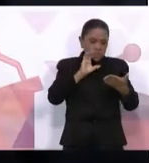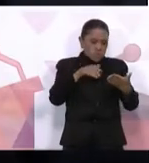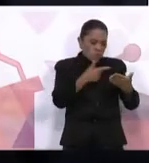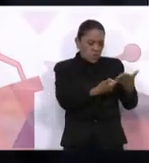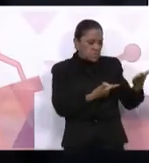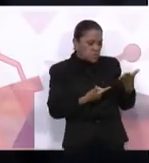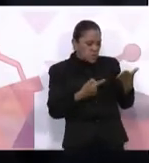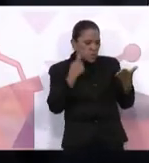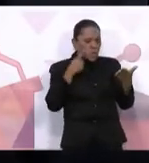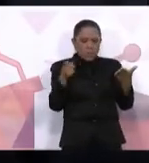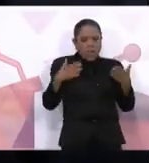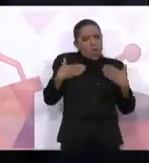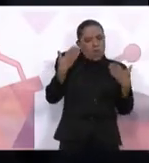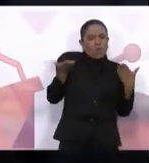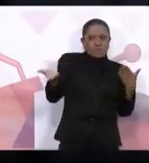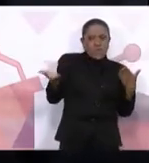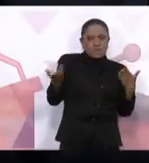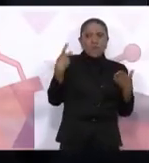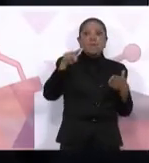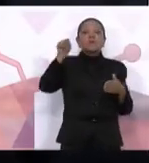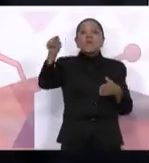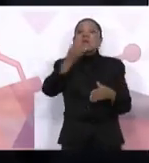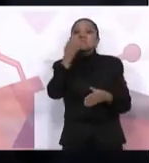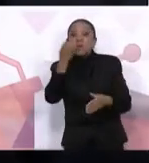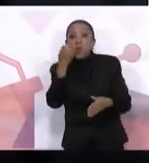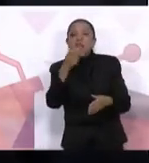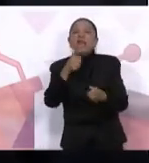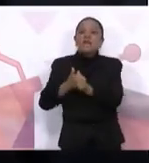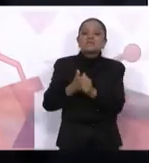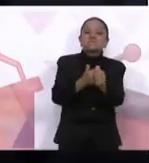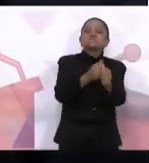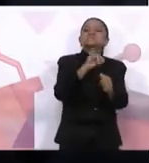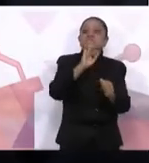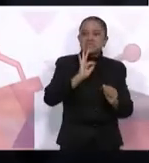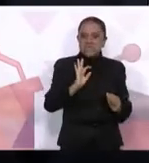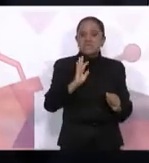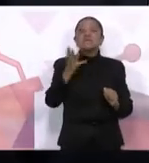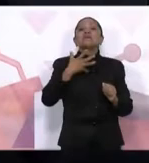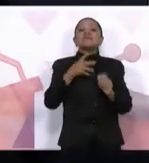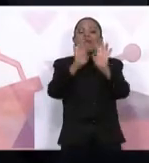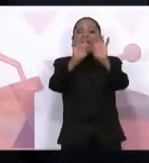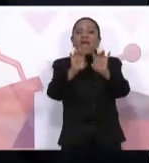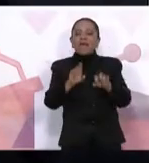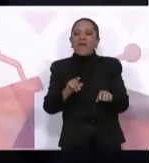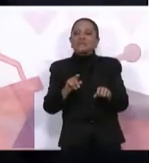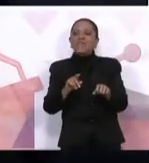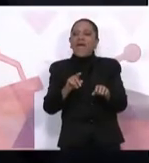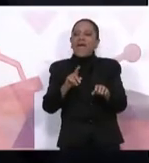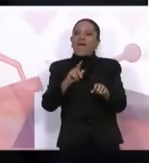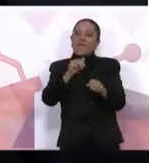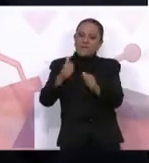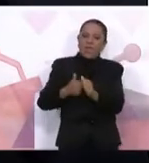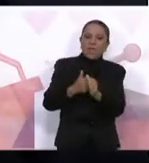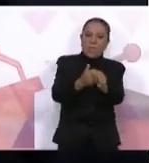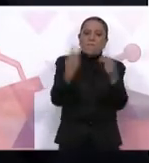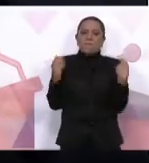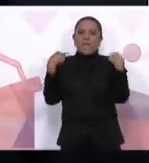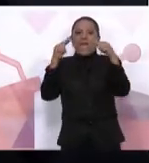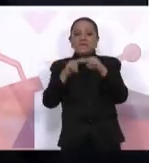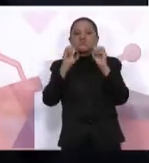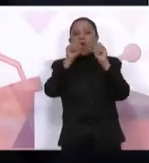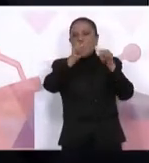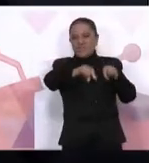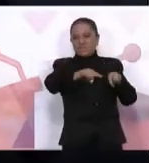cual él pertenece tercero que tuviera alguna carta de recomendación de uno o una persona conocida de la institución y cuarta